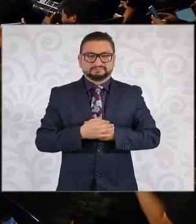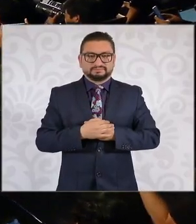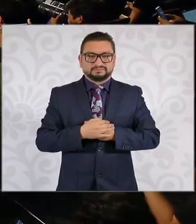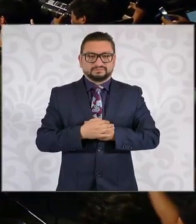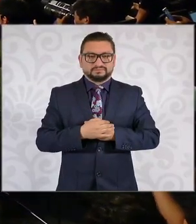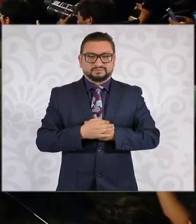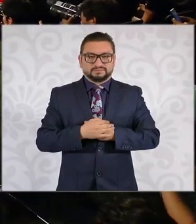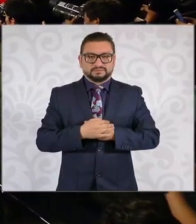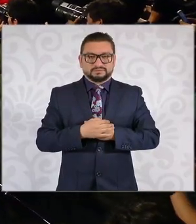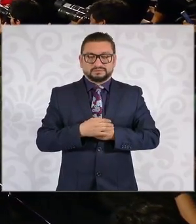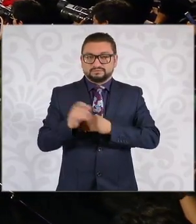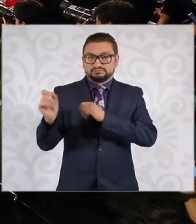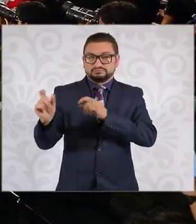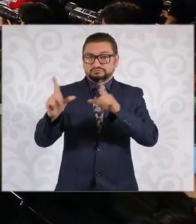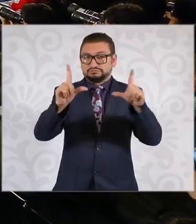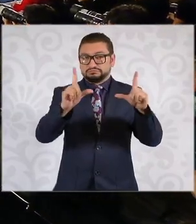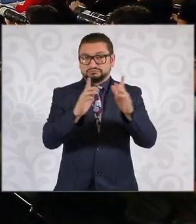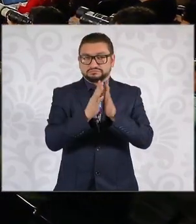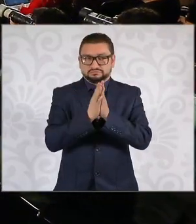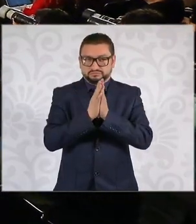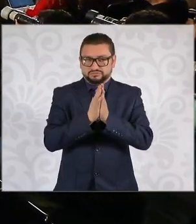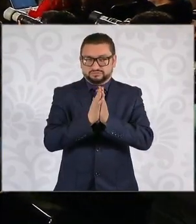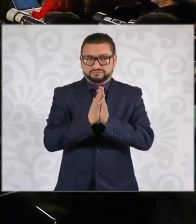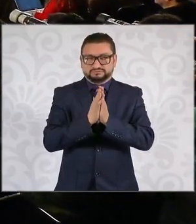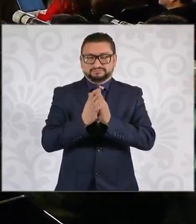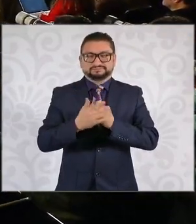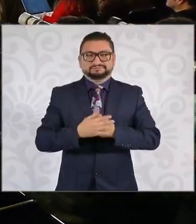Sí, ven por la presentación, por favor.